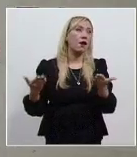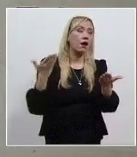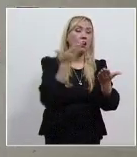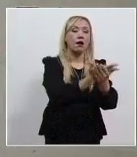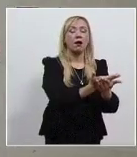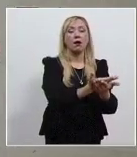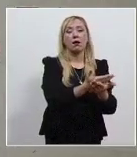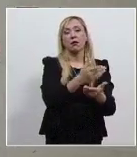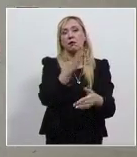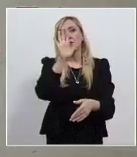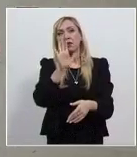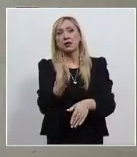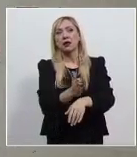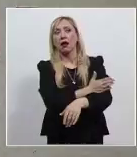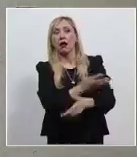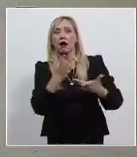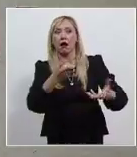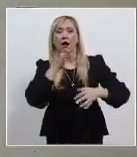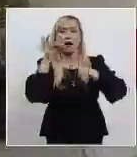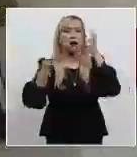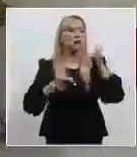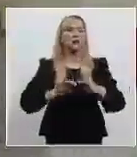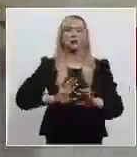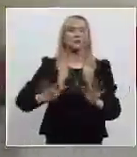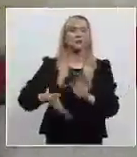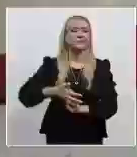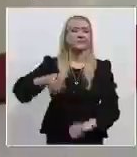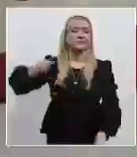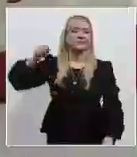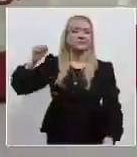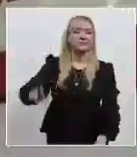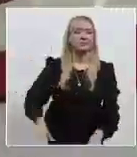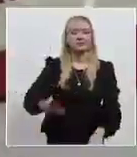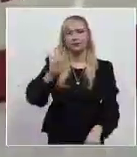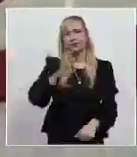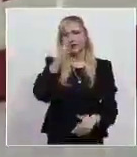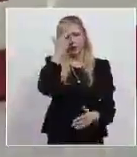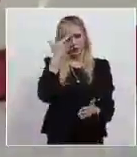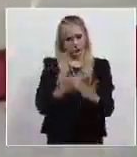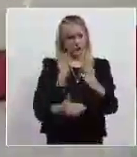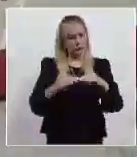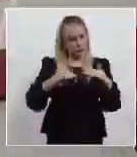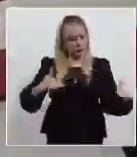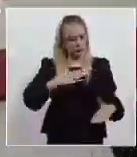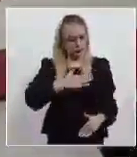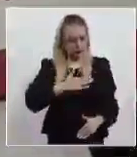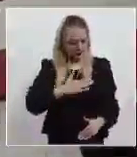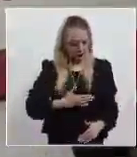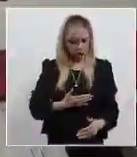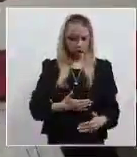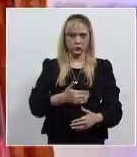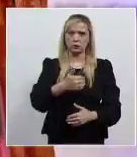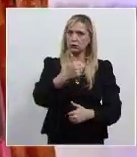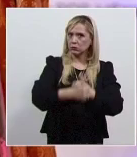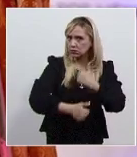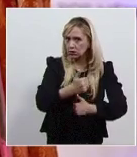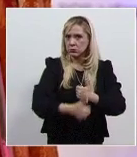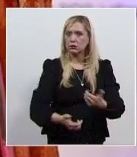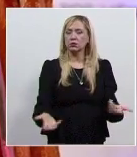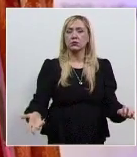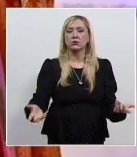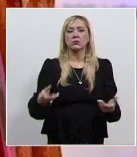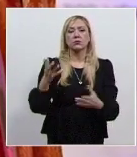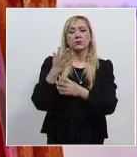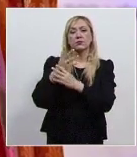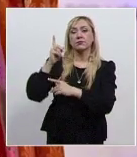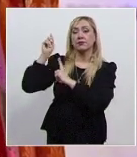relativas a supuestos actos anticipados de campaña y posible vulneración al principio de equidad en la contienda, cometidos por